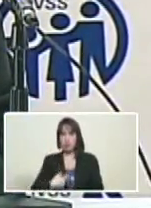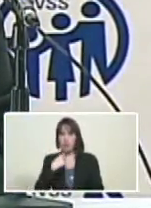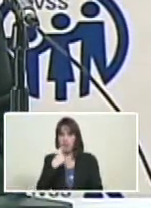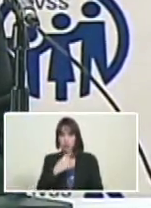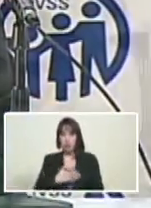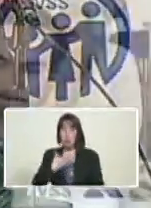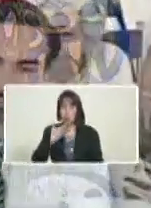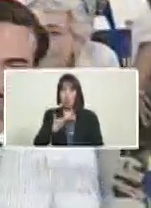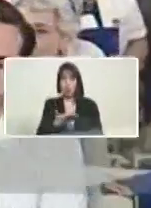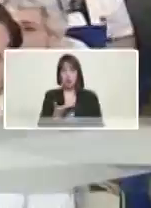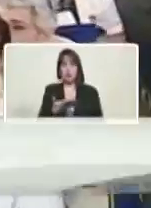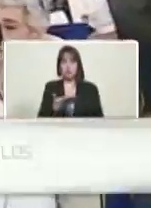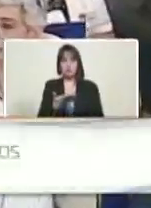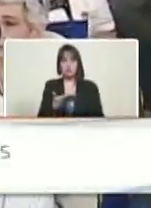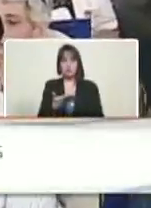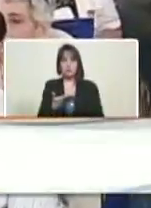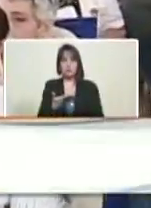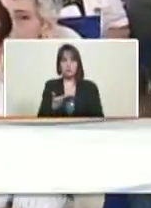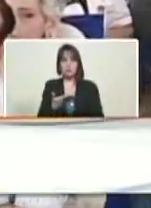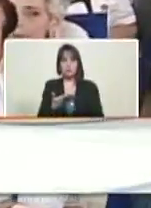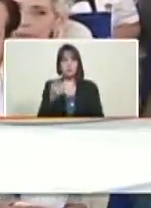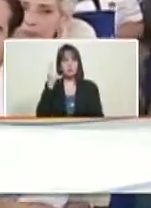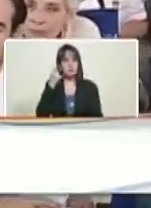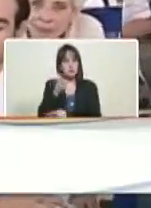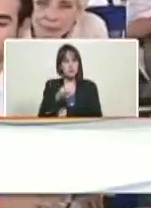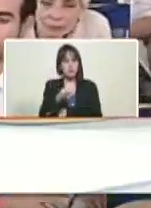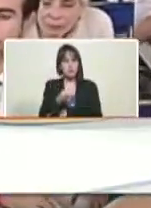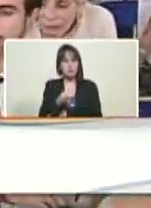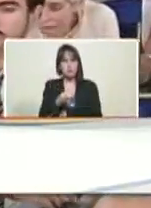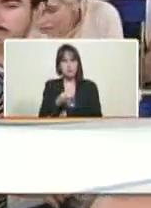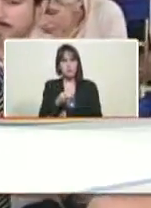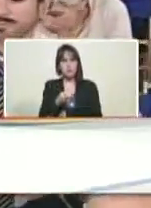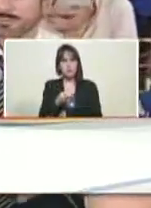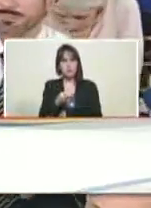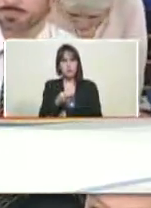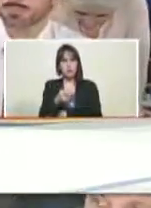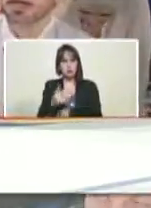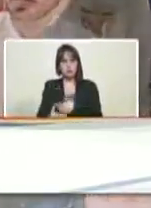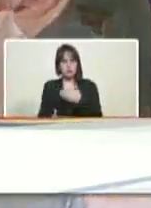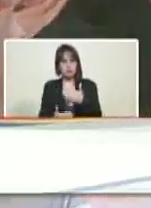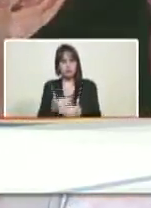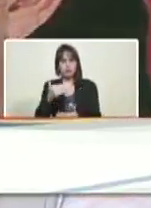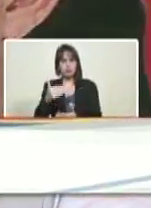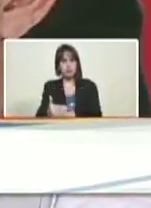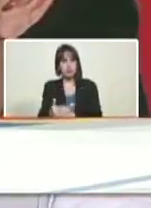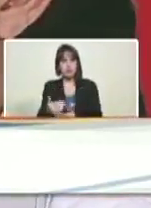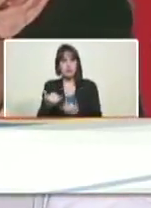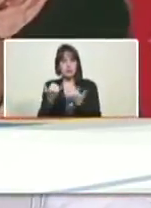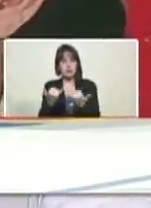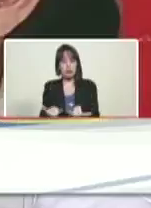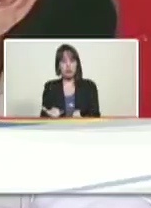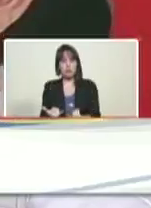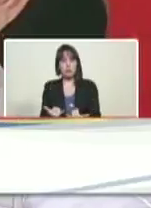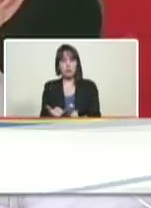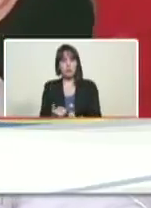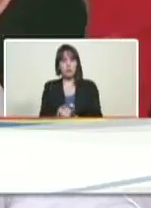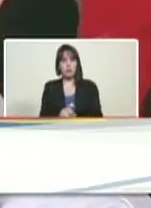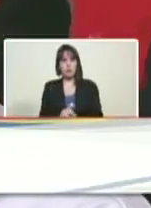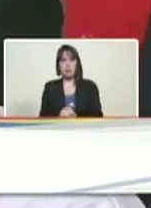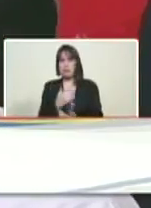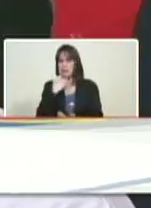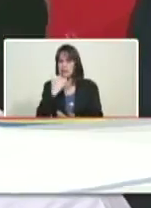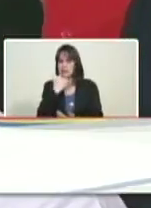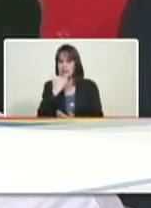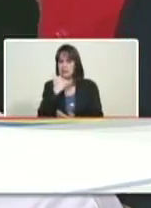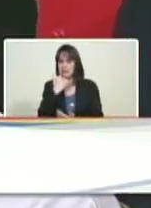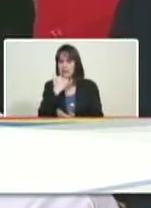puede y debe pasar de manera inmediata, casi